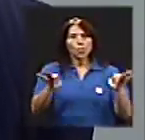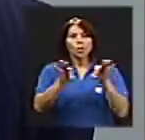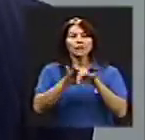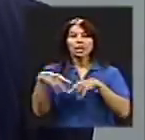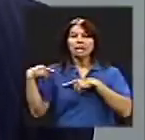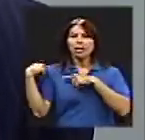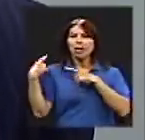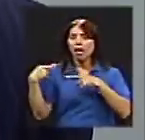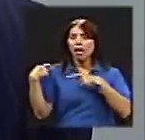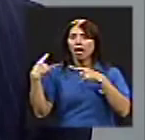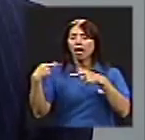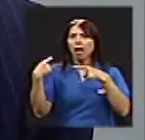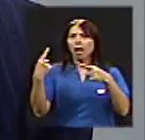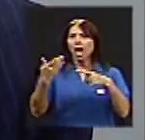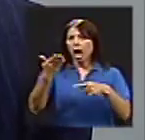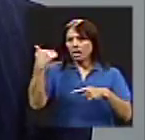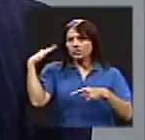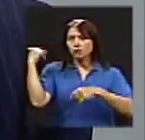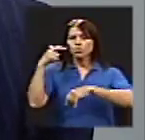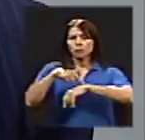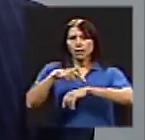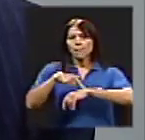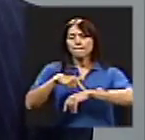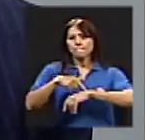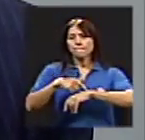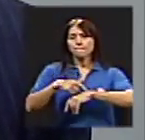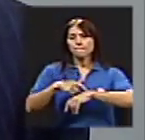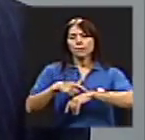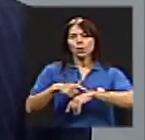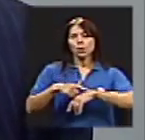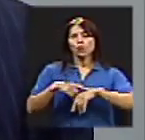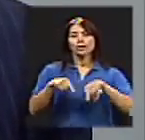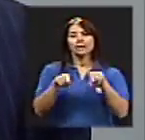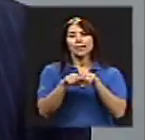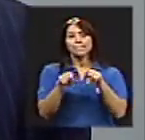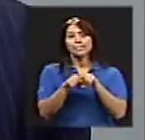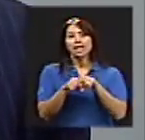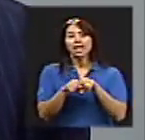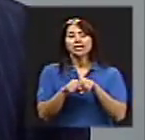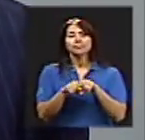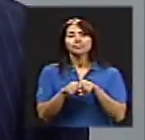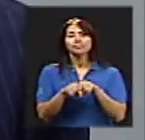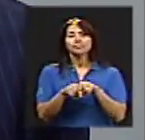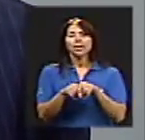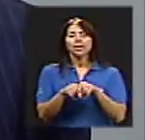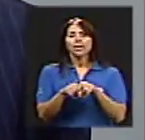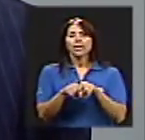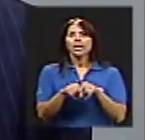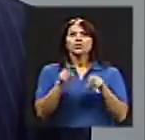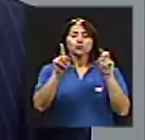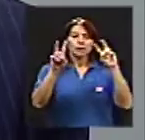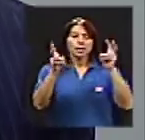realizando desde hace mucho tiempo, tiene que ver también con